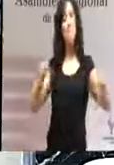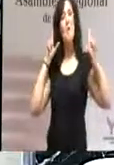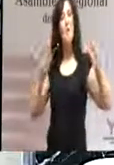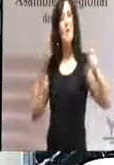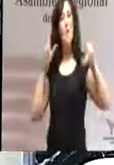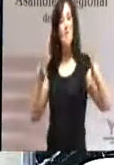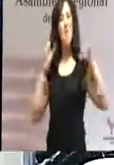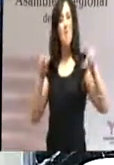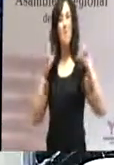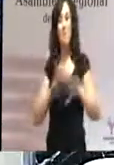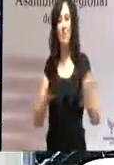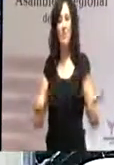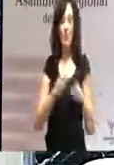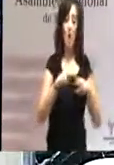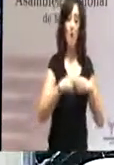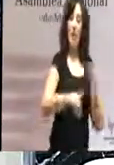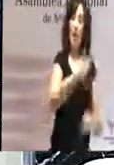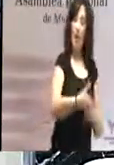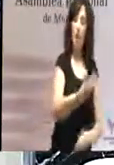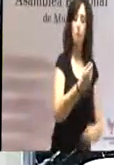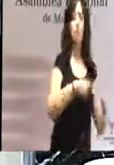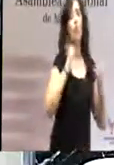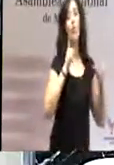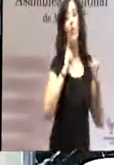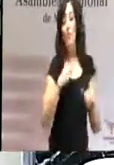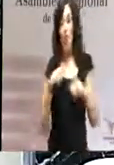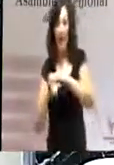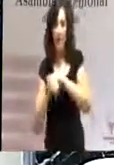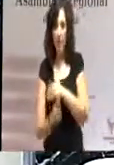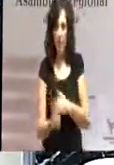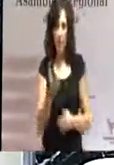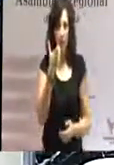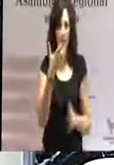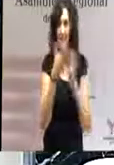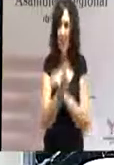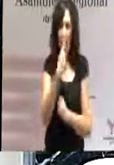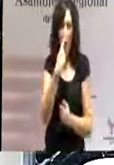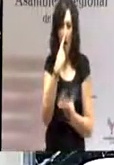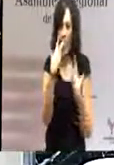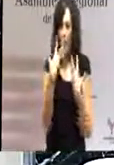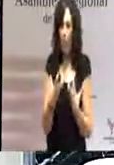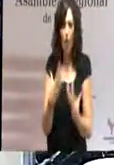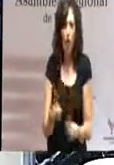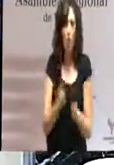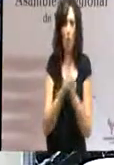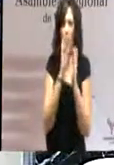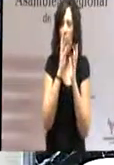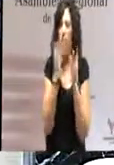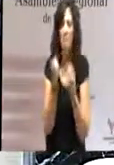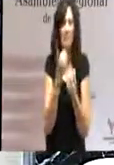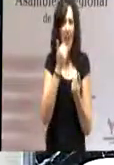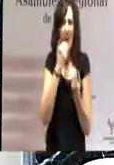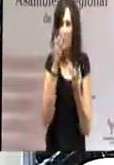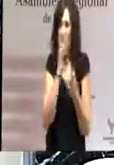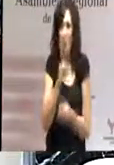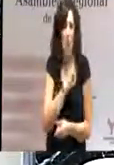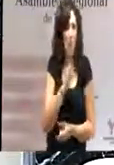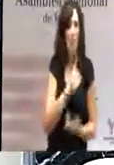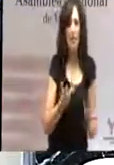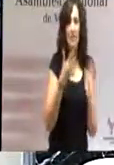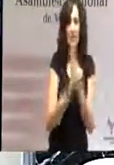política de comunicación y diminuta política de gestión, y sigue oliendo a podrido, sigue oliendo a corrupción, a desfases